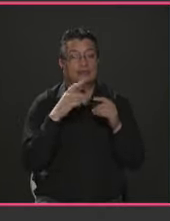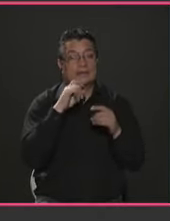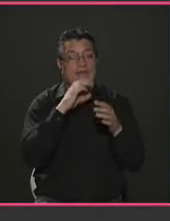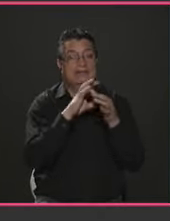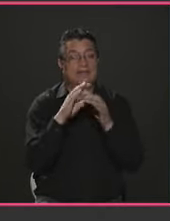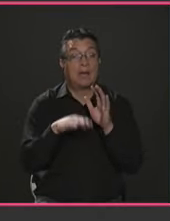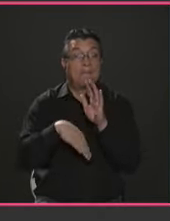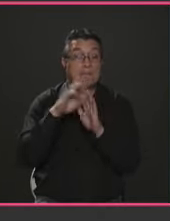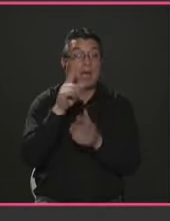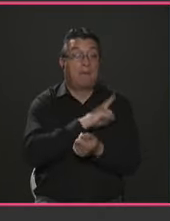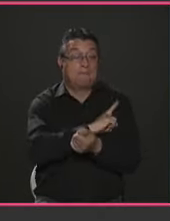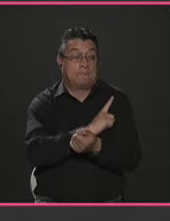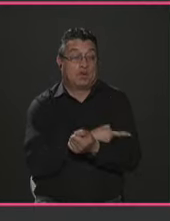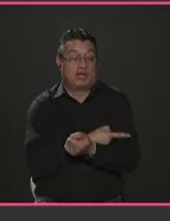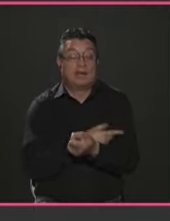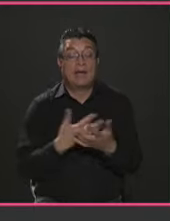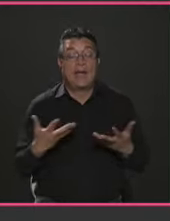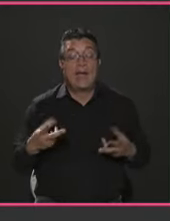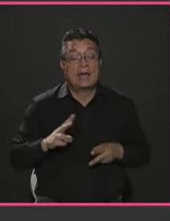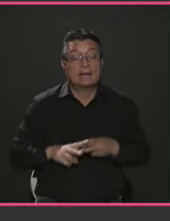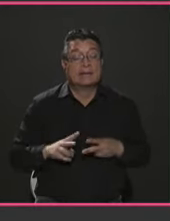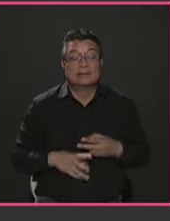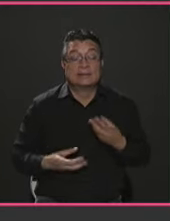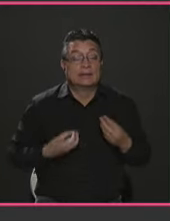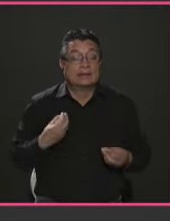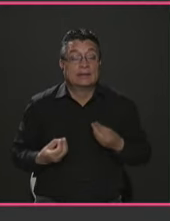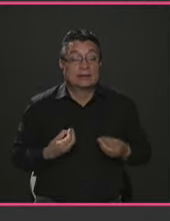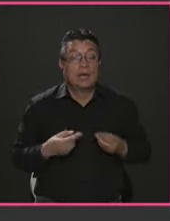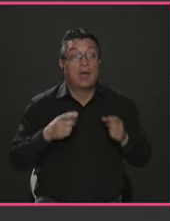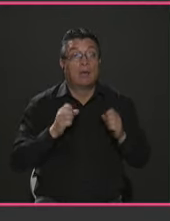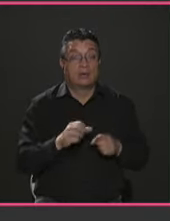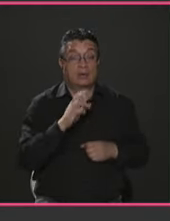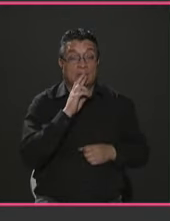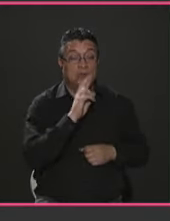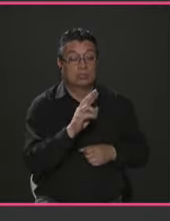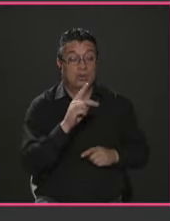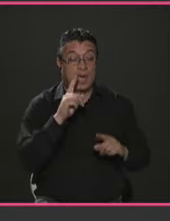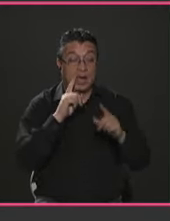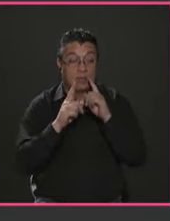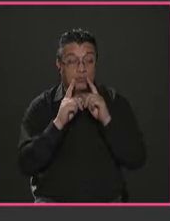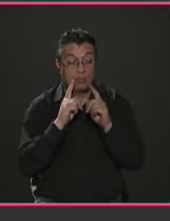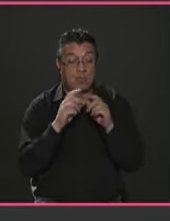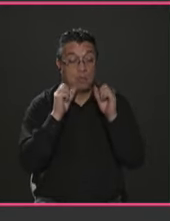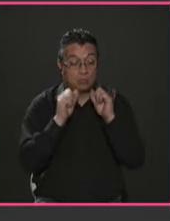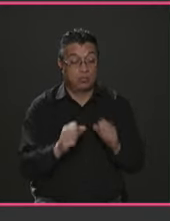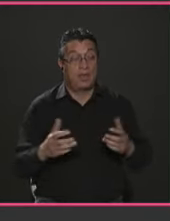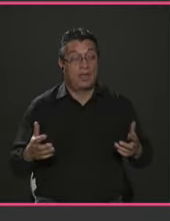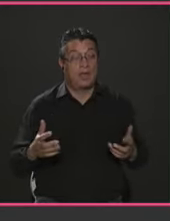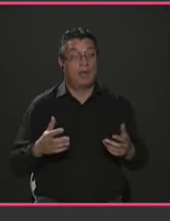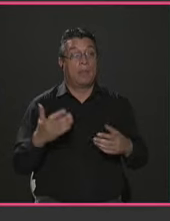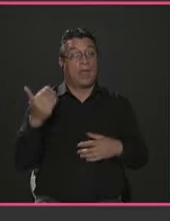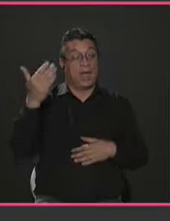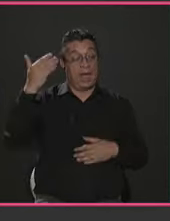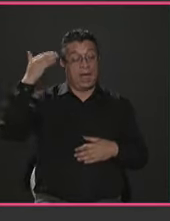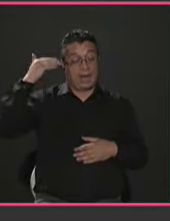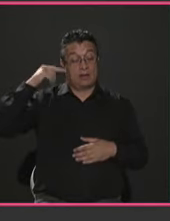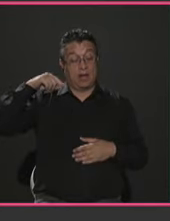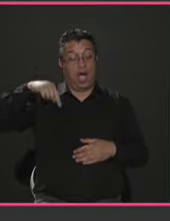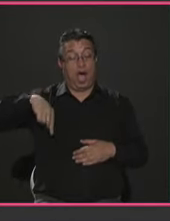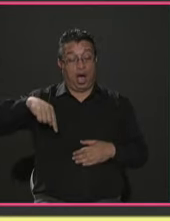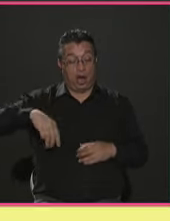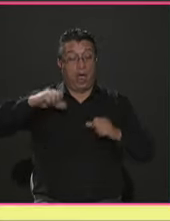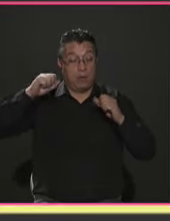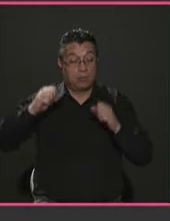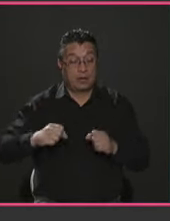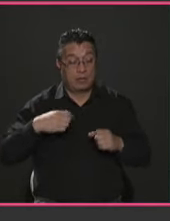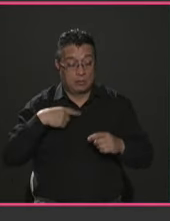tengo más poder y poder para hacer Qué cosa en estos momento puedo responder exámenes antes no lo podría hacer en estos momento puedo entre comillas